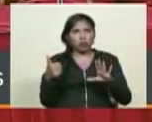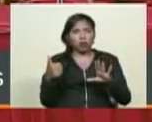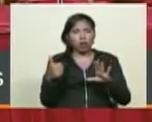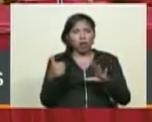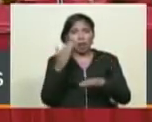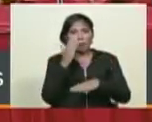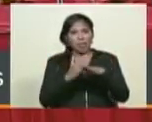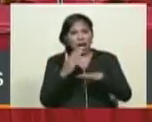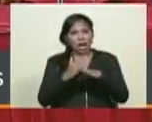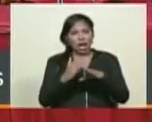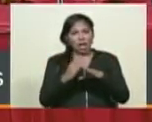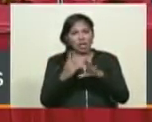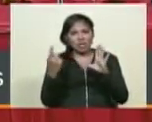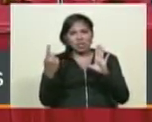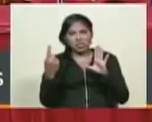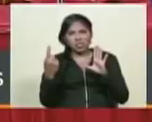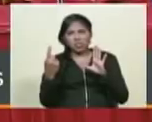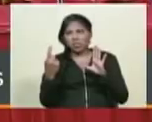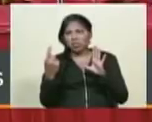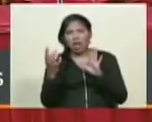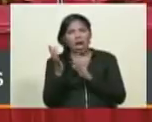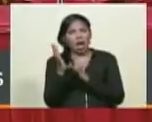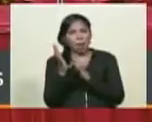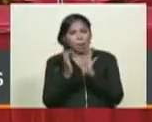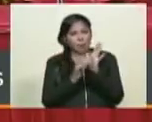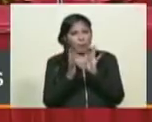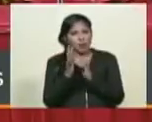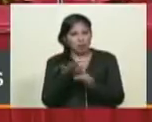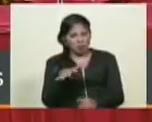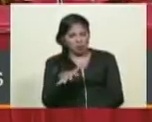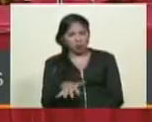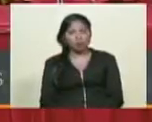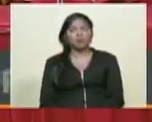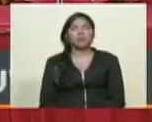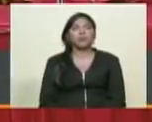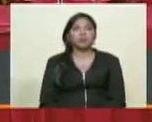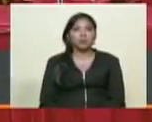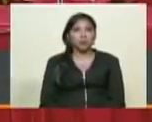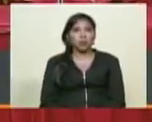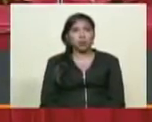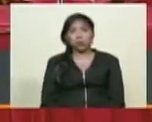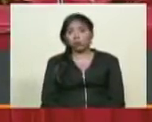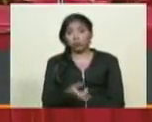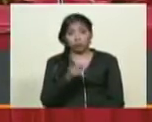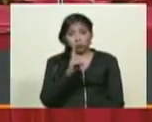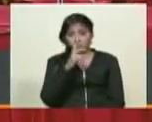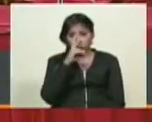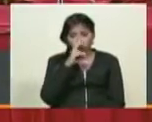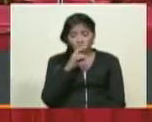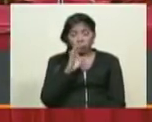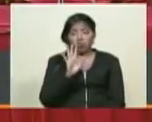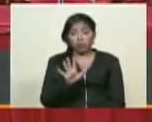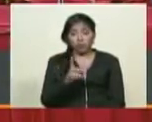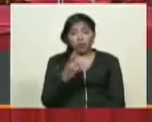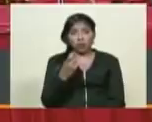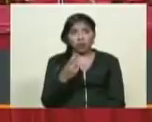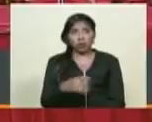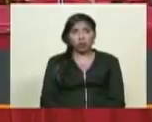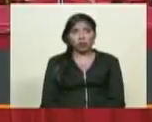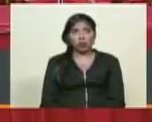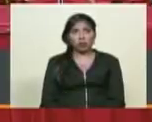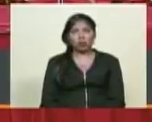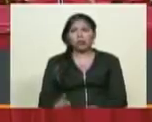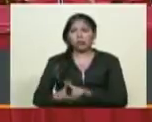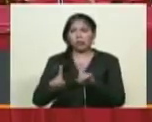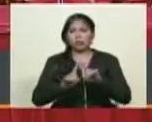de 2016, fue en abril. En abril se terminó. No hemos cumplido ni siquiera los dos años. De VC, de CLP,